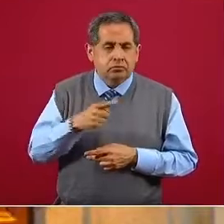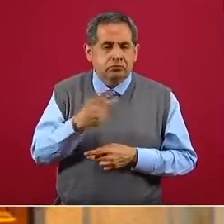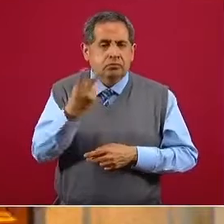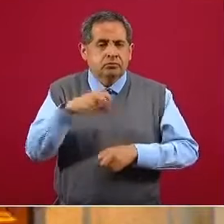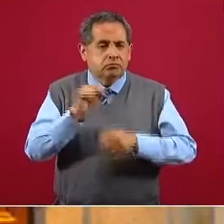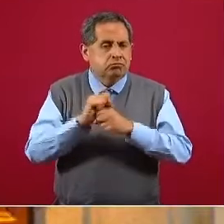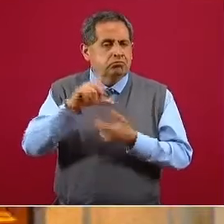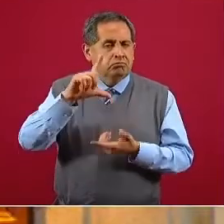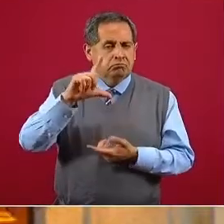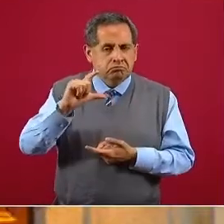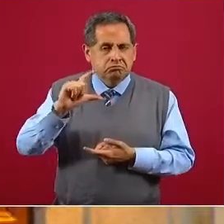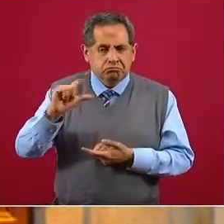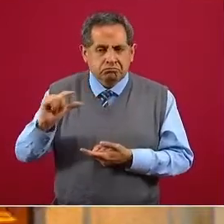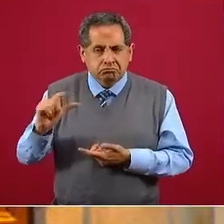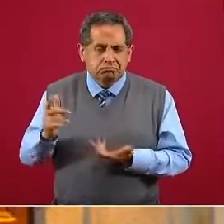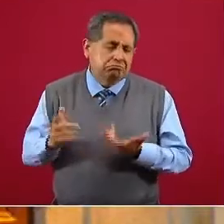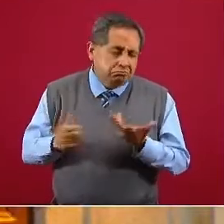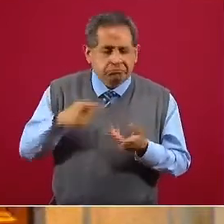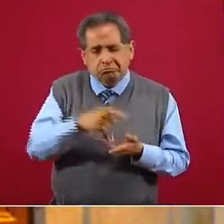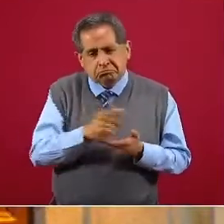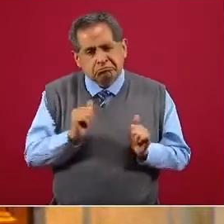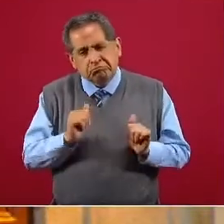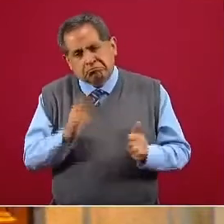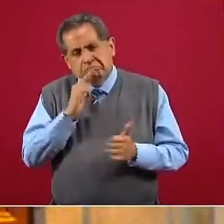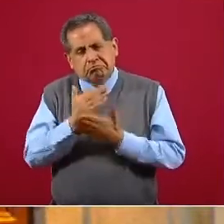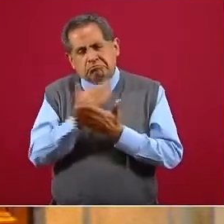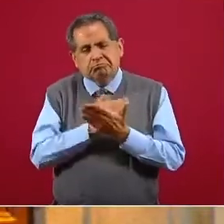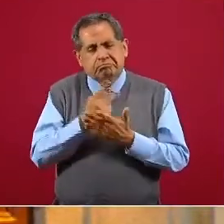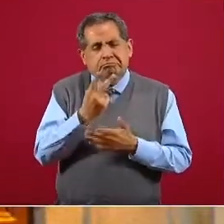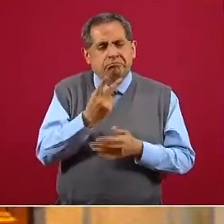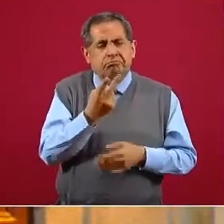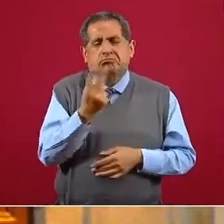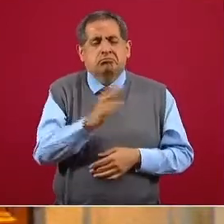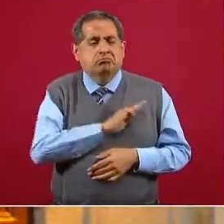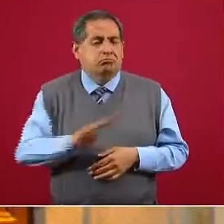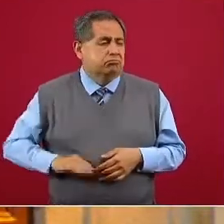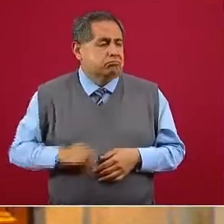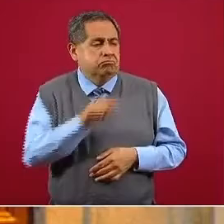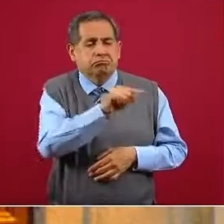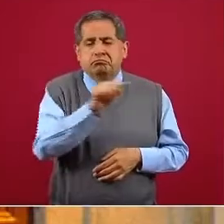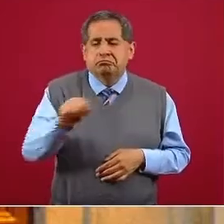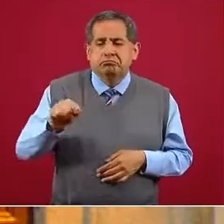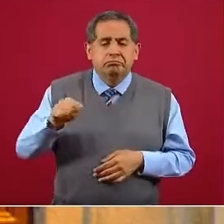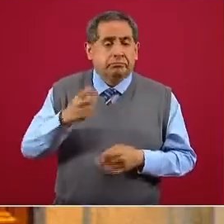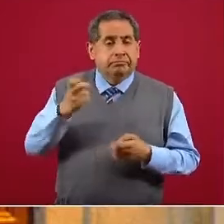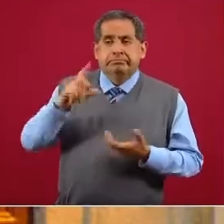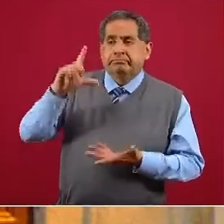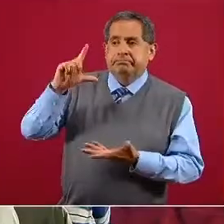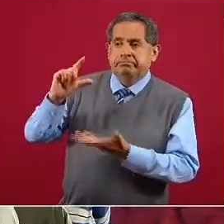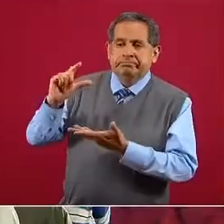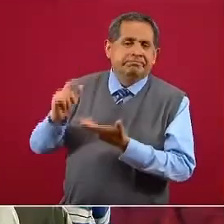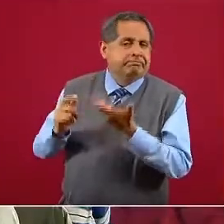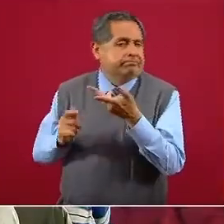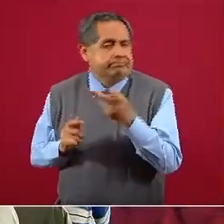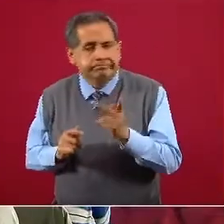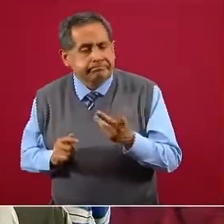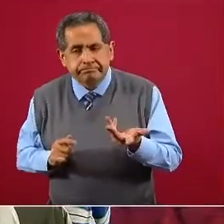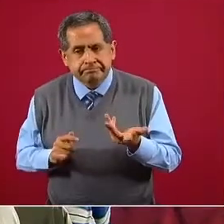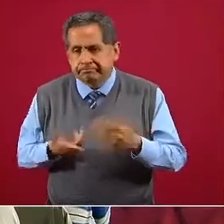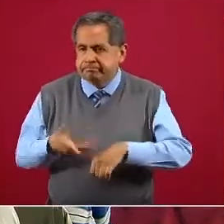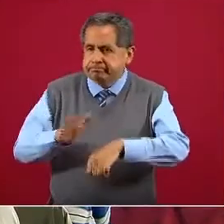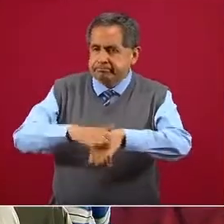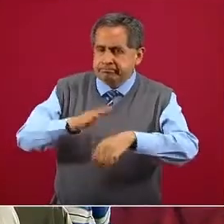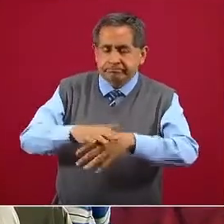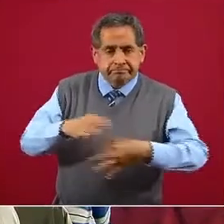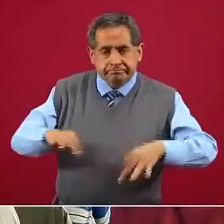semanas de descenso, digamos que son en todo caso las que están contribuyendo a esa pequeña tendencia que vemos en la entidad, pero entonces sí un